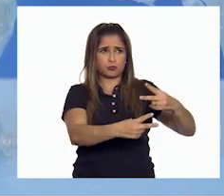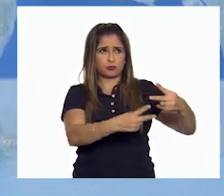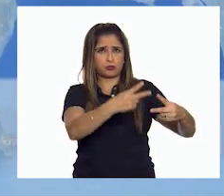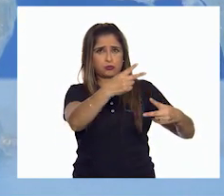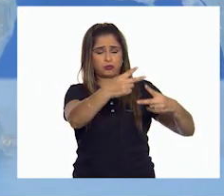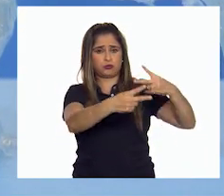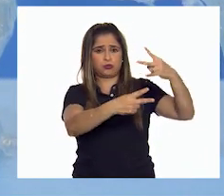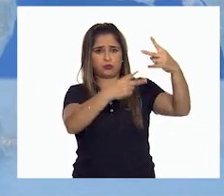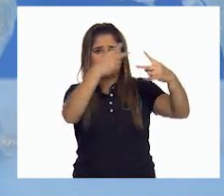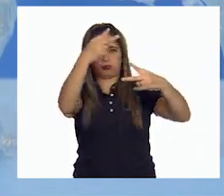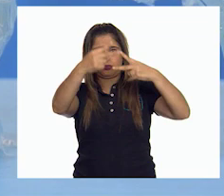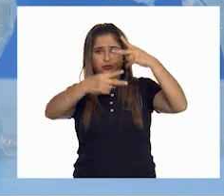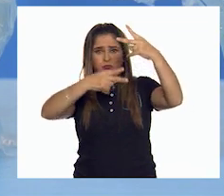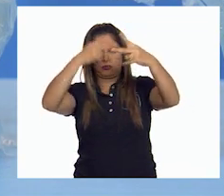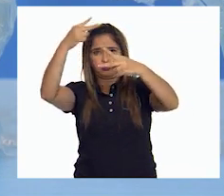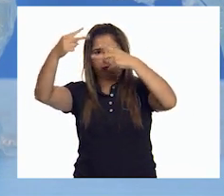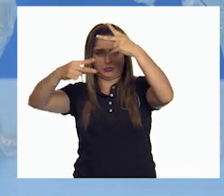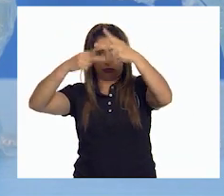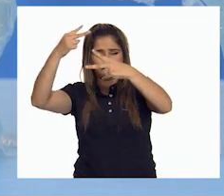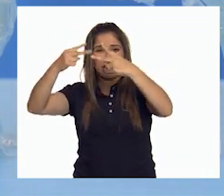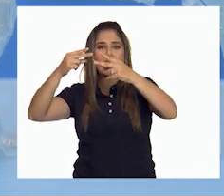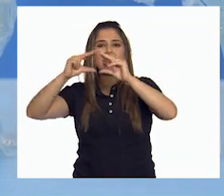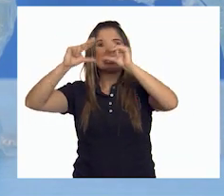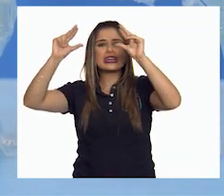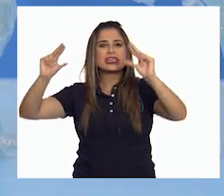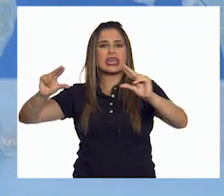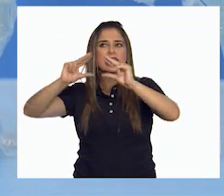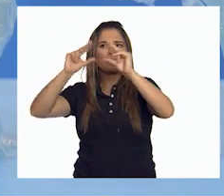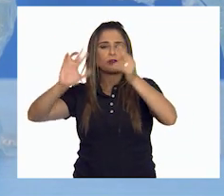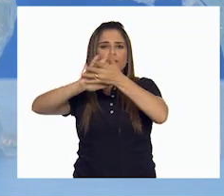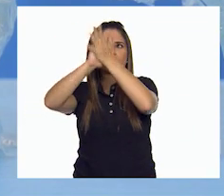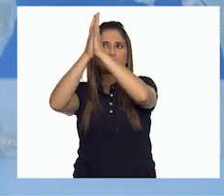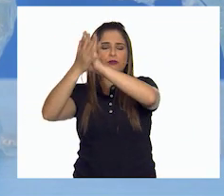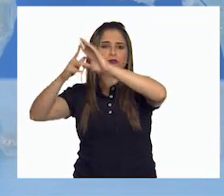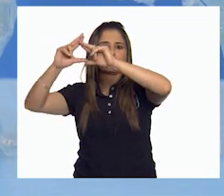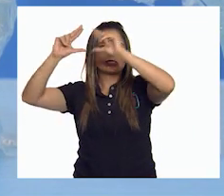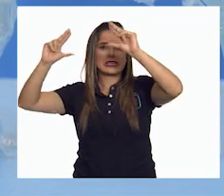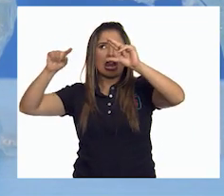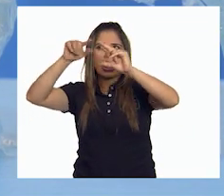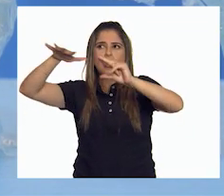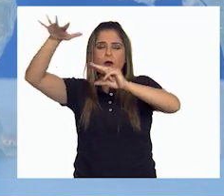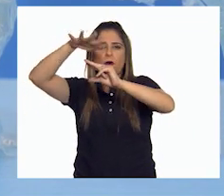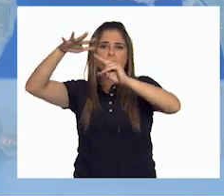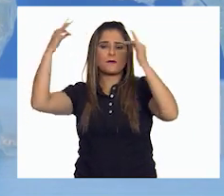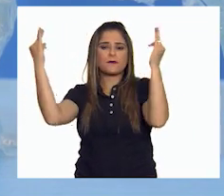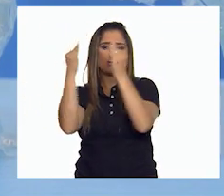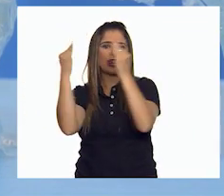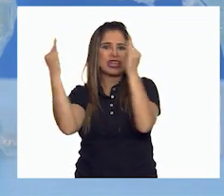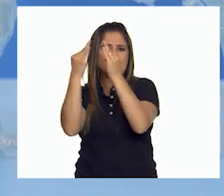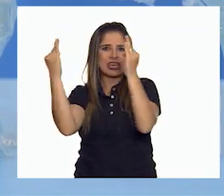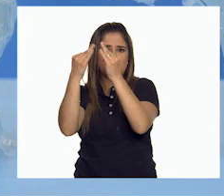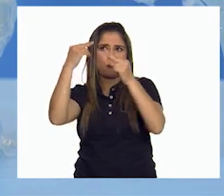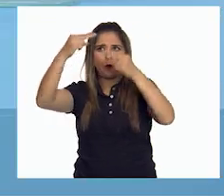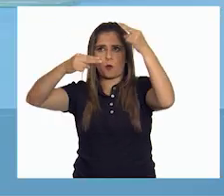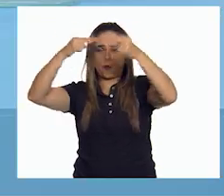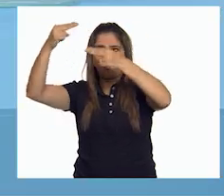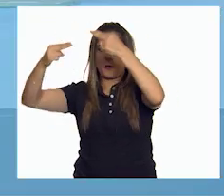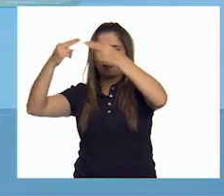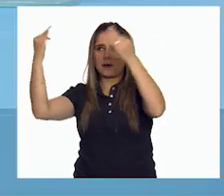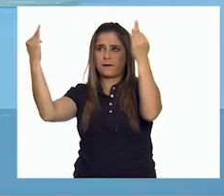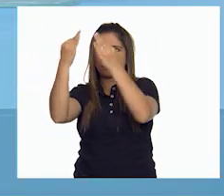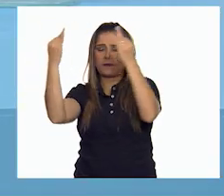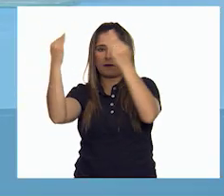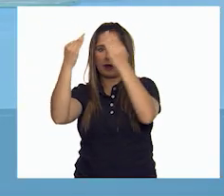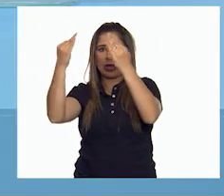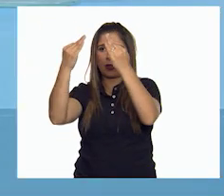presentada por el plástico y con los hielos encima. En la atmósfera se enfría el vapor y se condensa